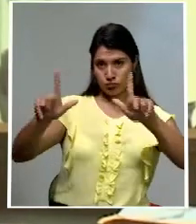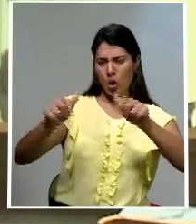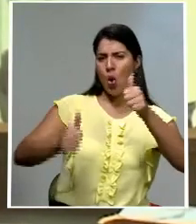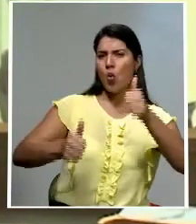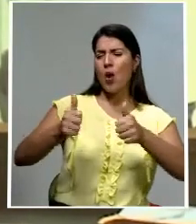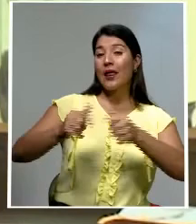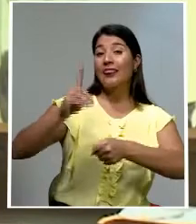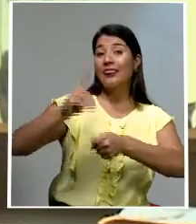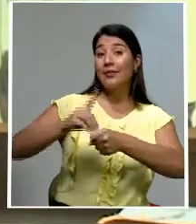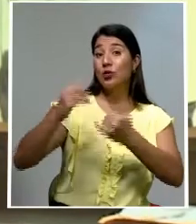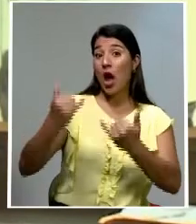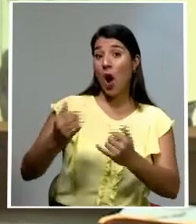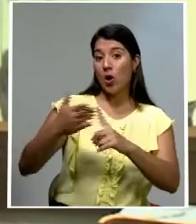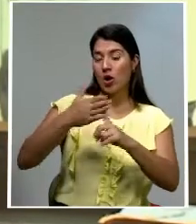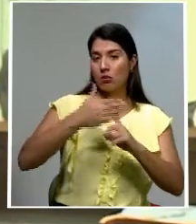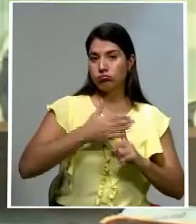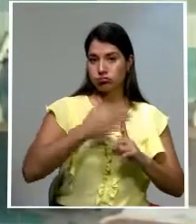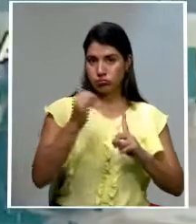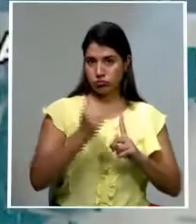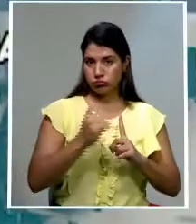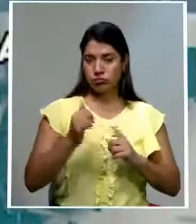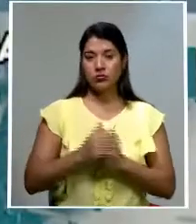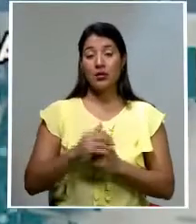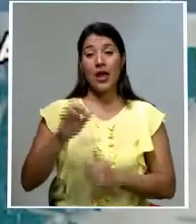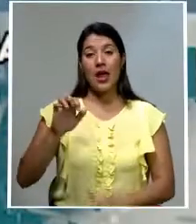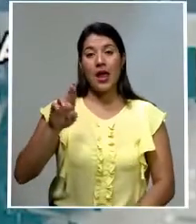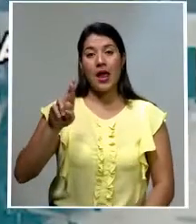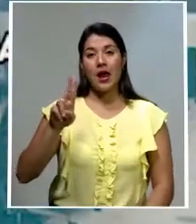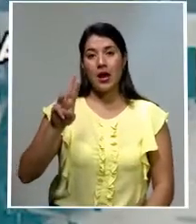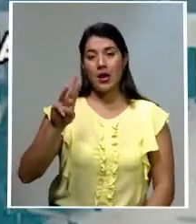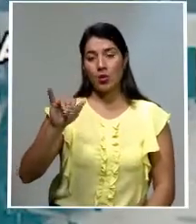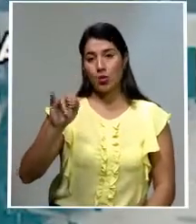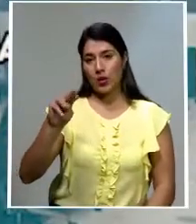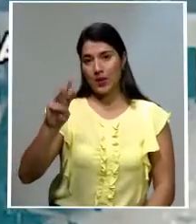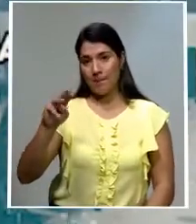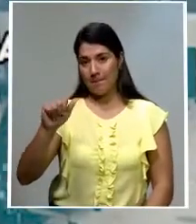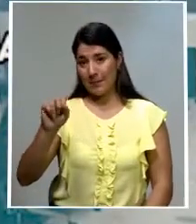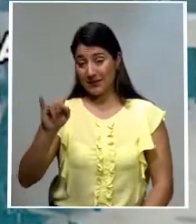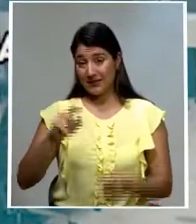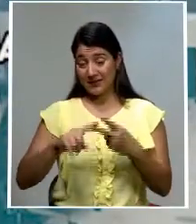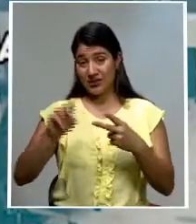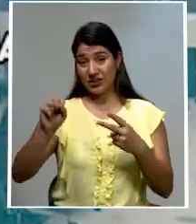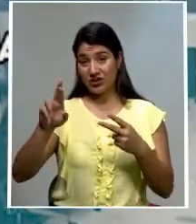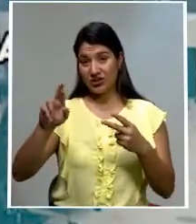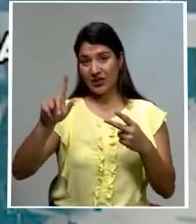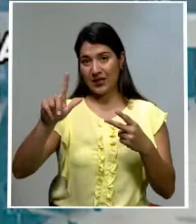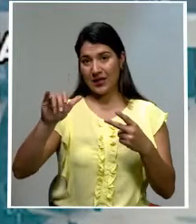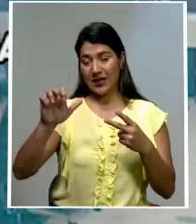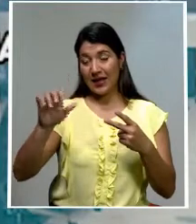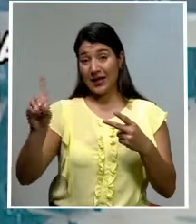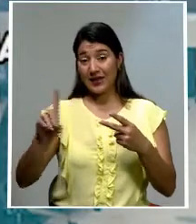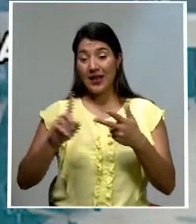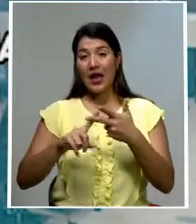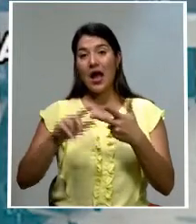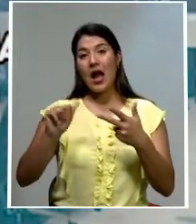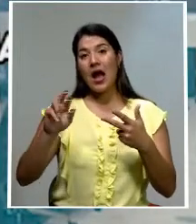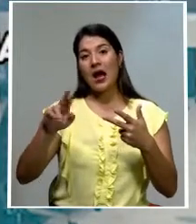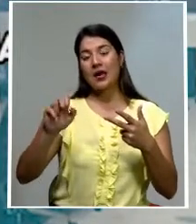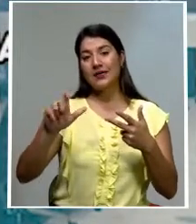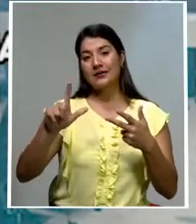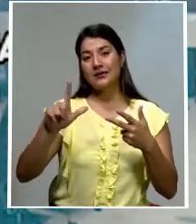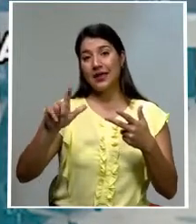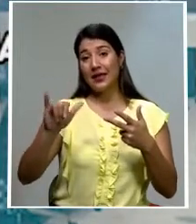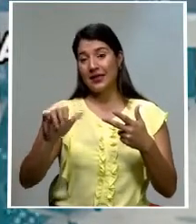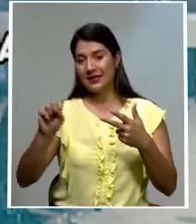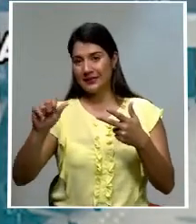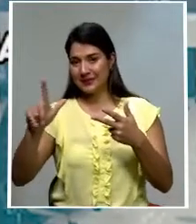en aislamiento en este momento. Erwin Macís, Shirley Díaz, Araceli Salas y María Inés Solís,